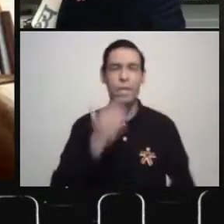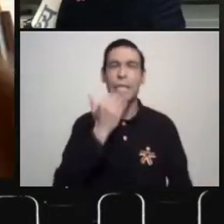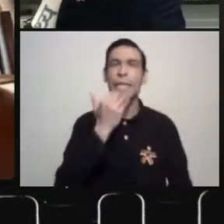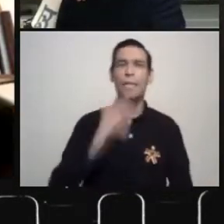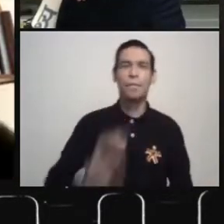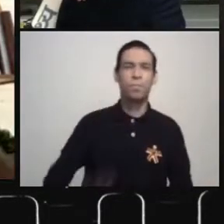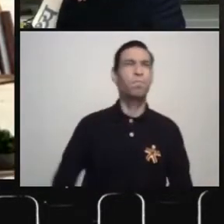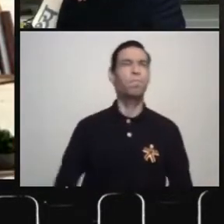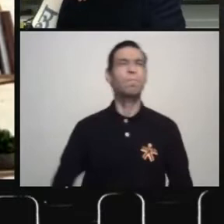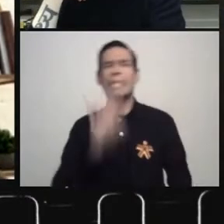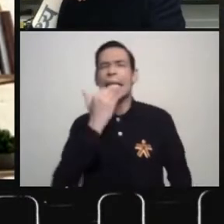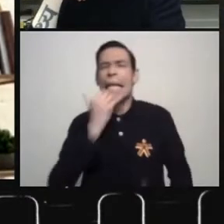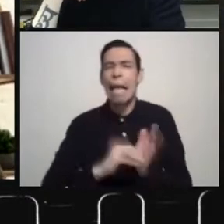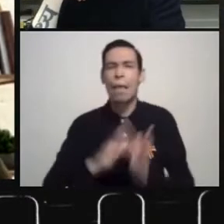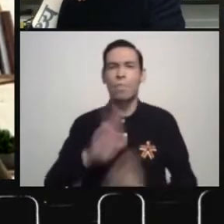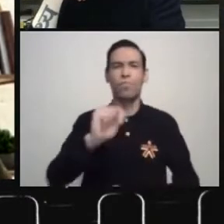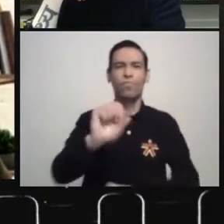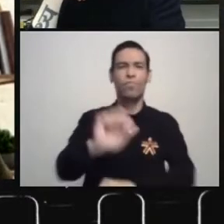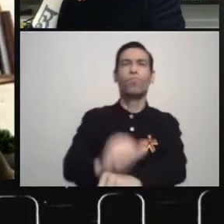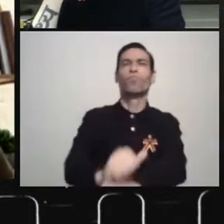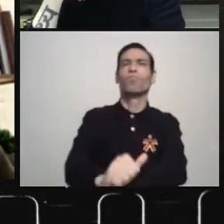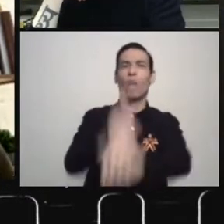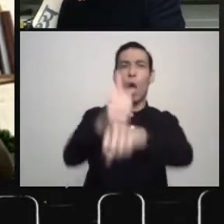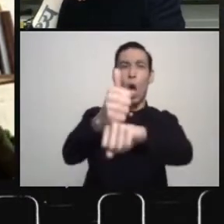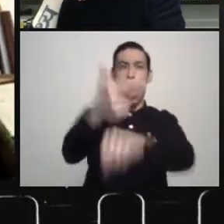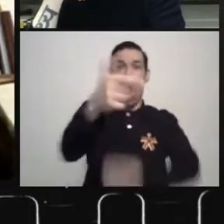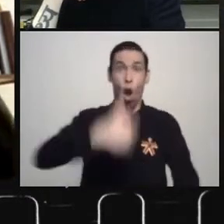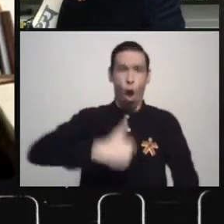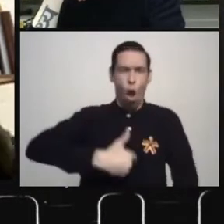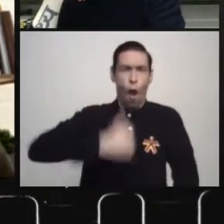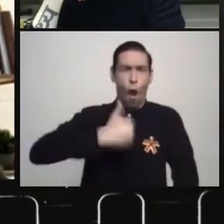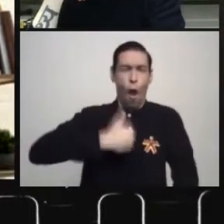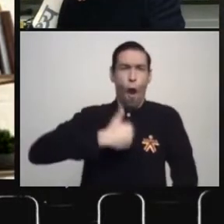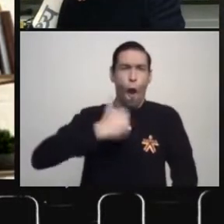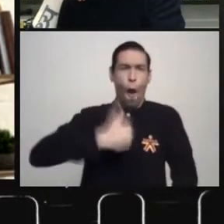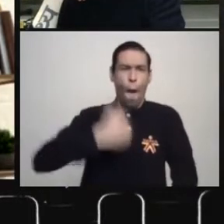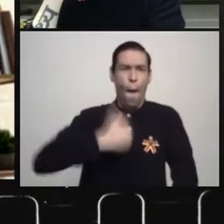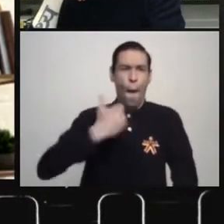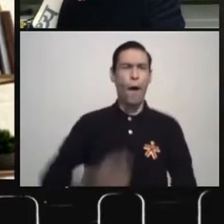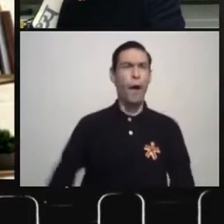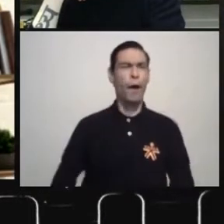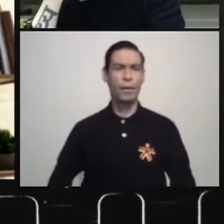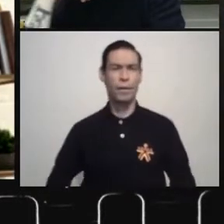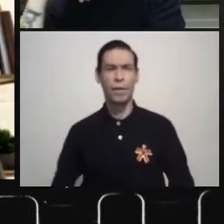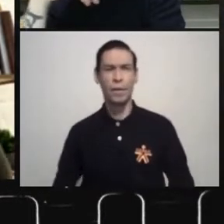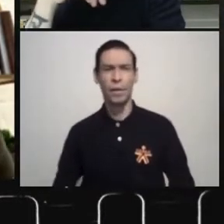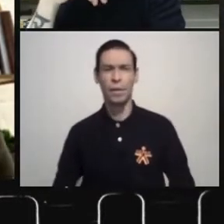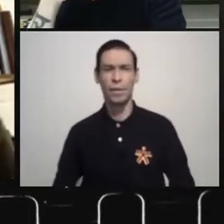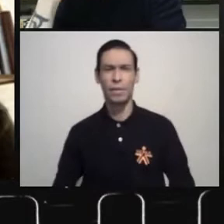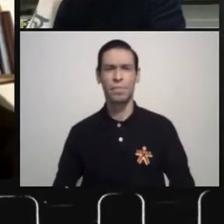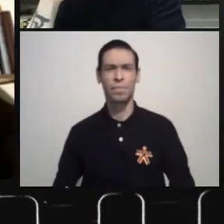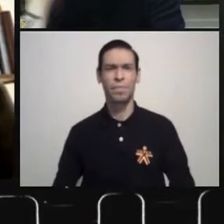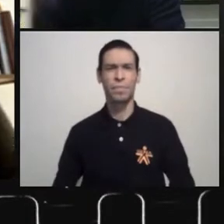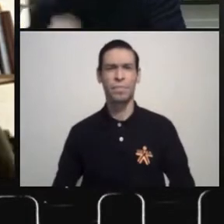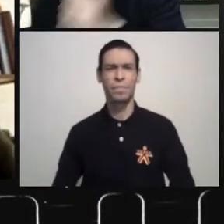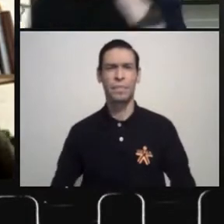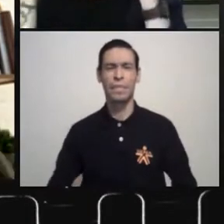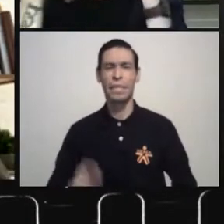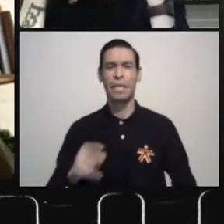uno, 15 años, 10 años menor que uno, 3 años menor que yo, como Andrés,